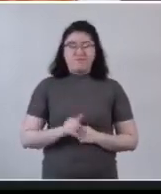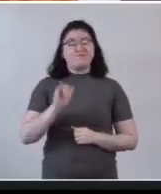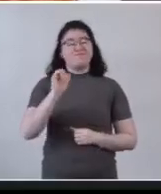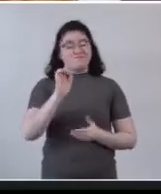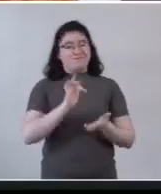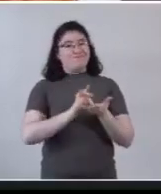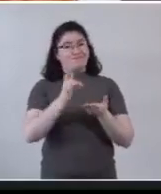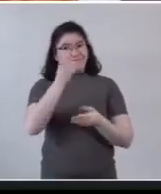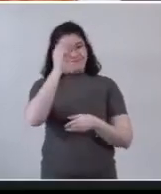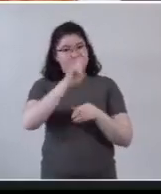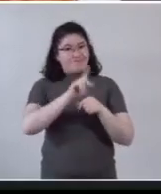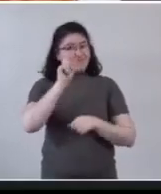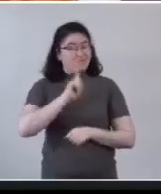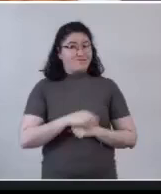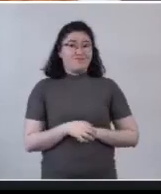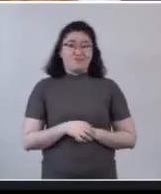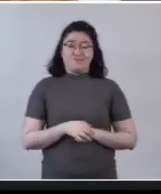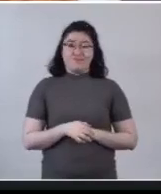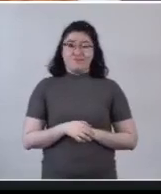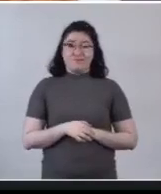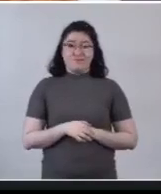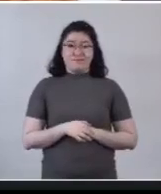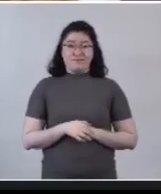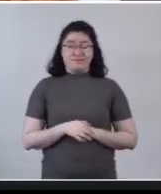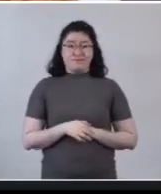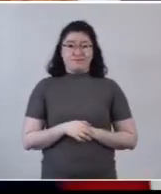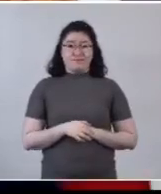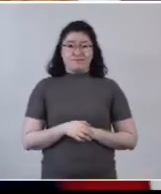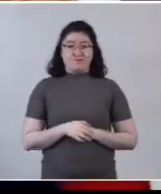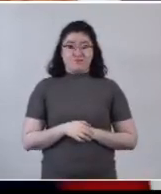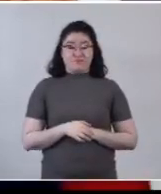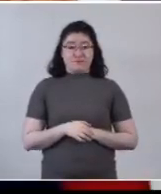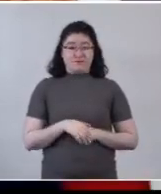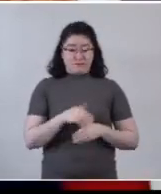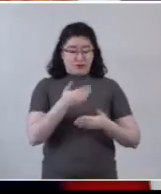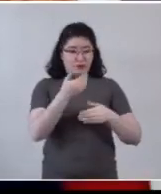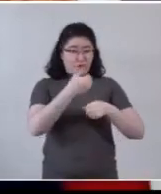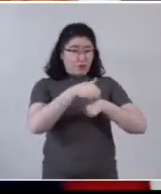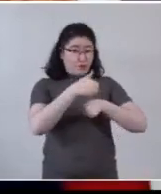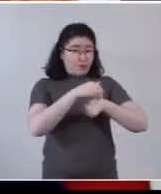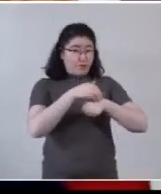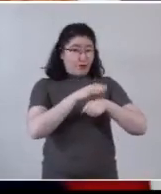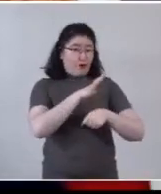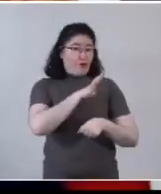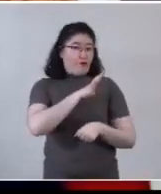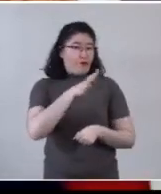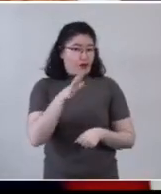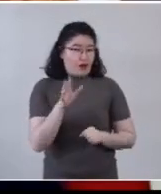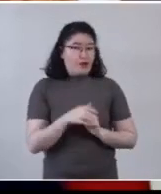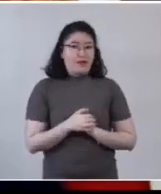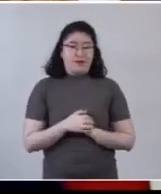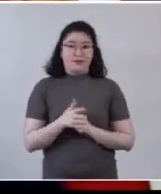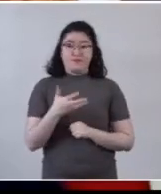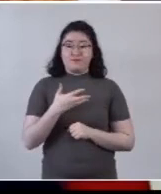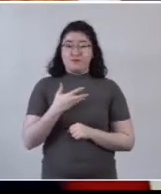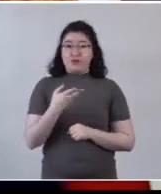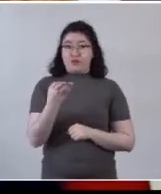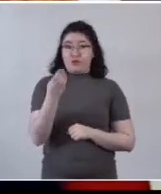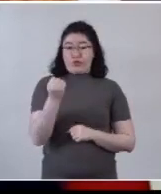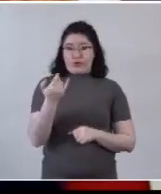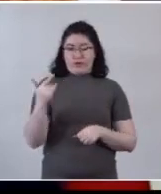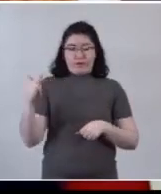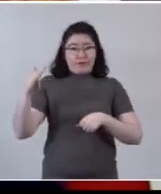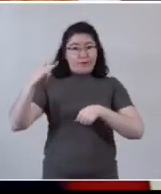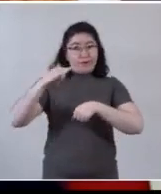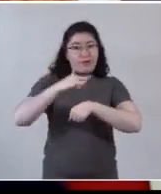doctora. Bueno, los números generales sido 9 aviones hasta